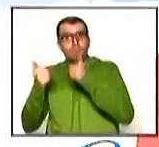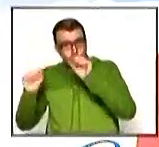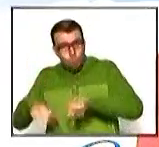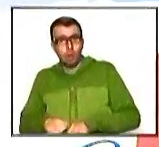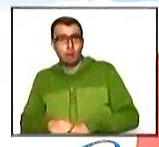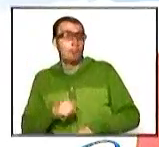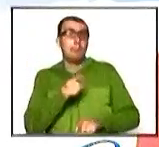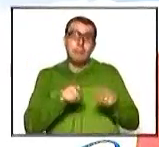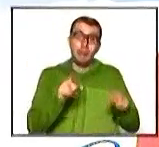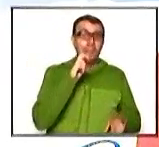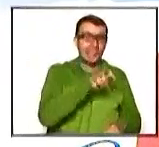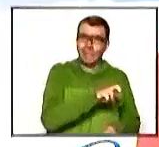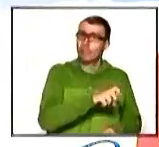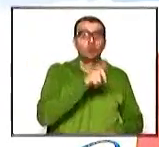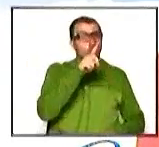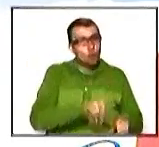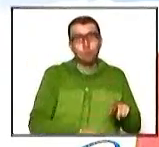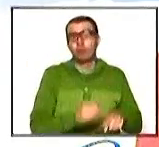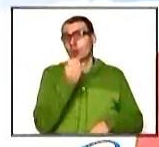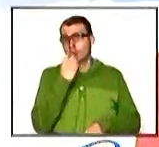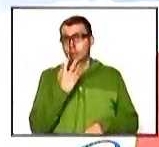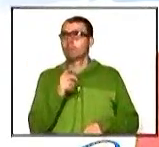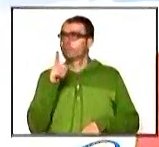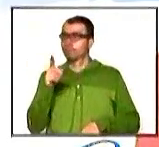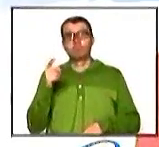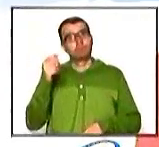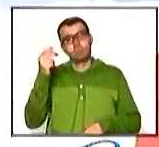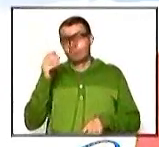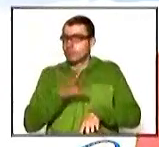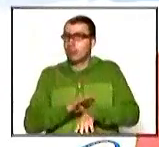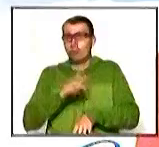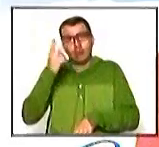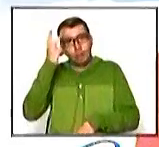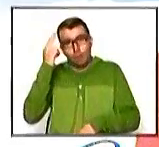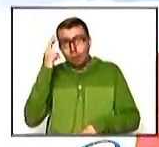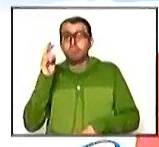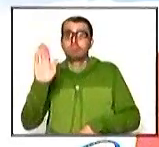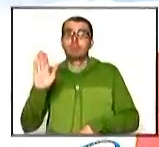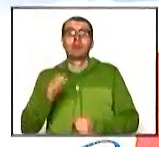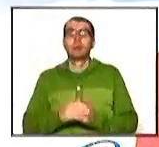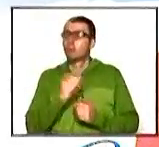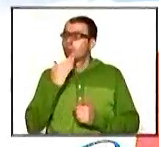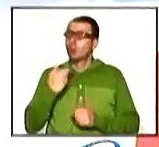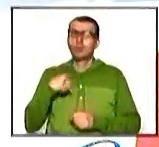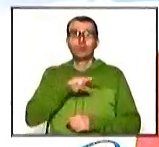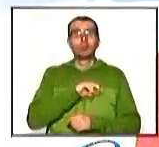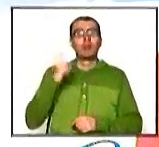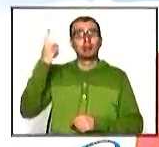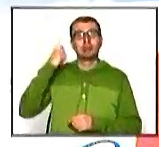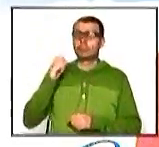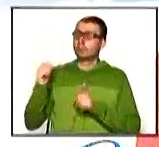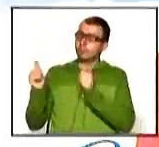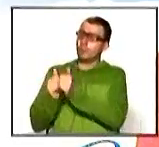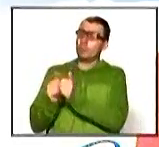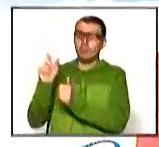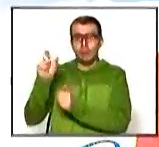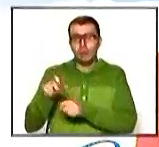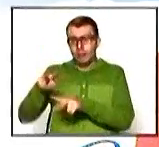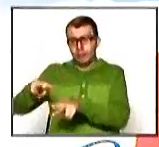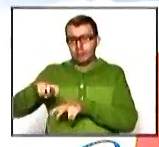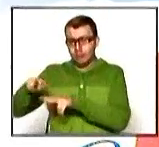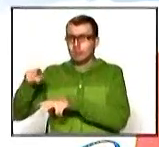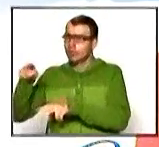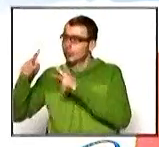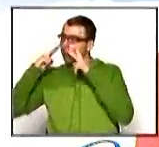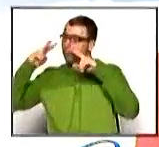Y teníamos, busquen el programa de ayer, estábamos con un agrónomo que tiene una gran investigación en nutrientes.